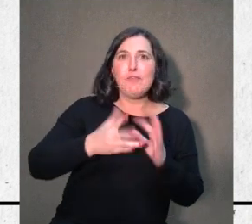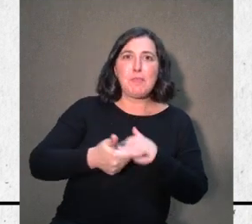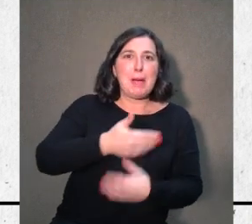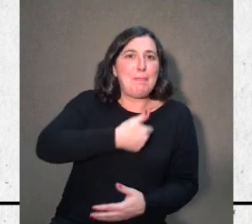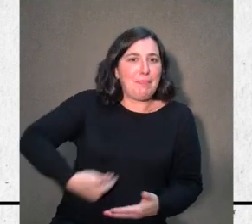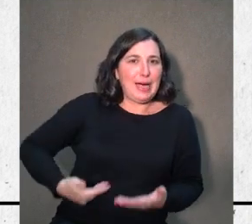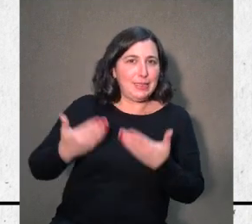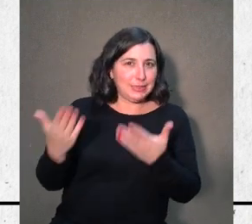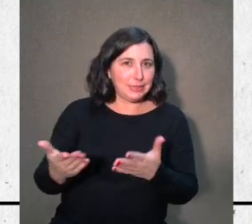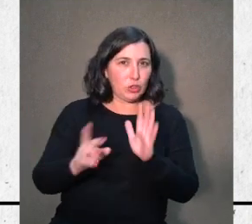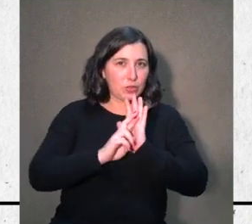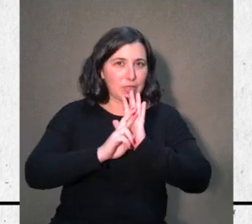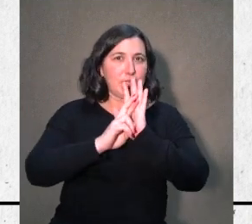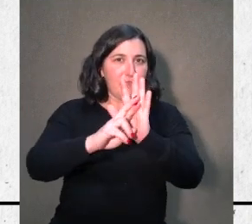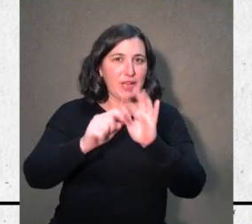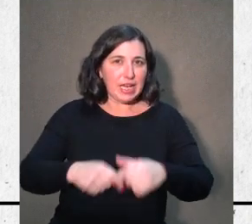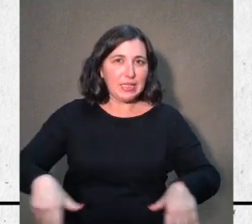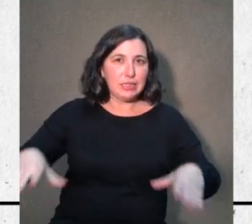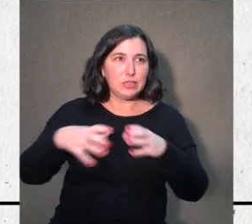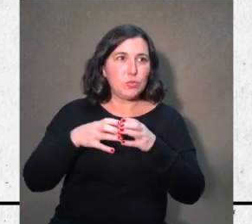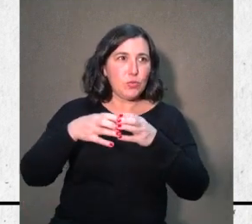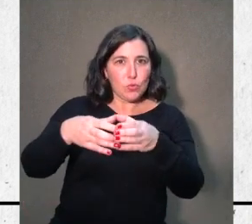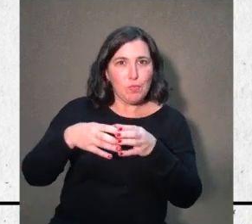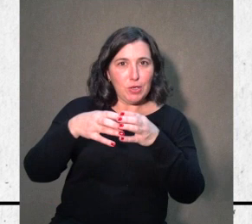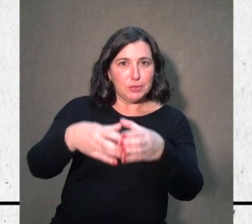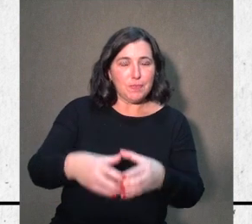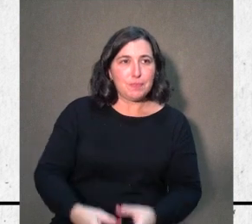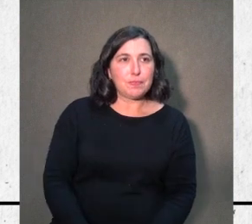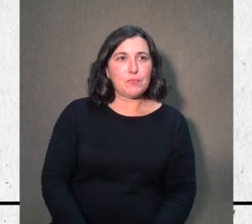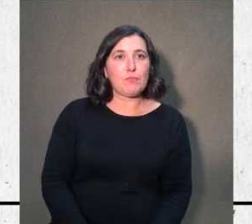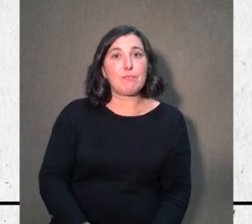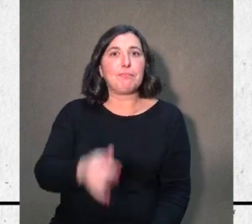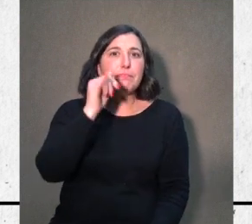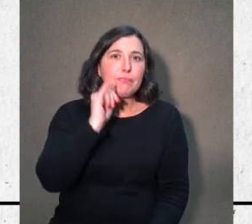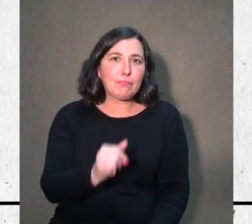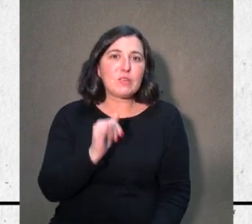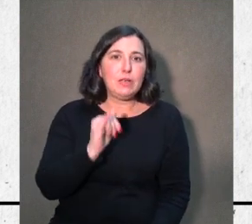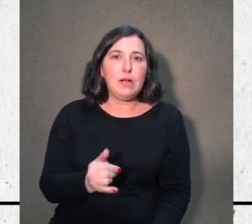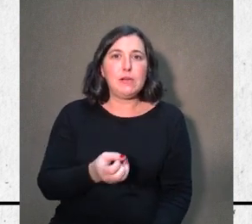tantas generaciones. Y sí, porque, como yo decía